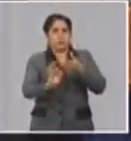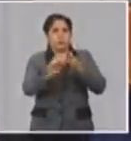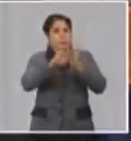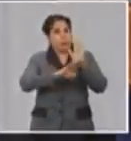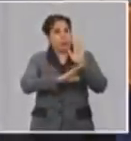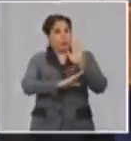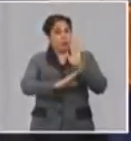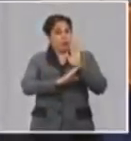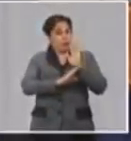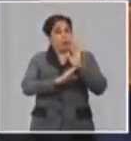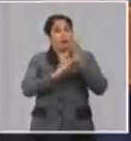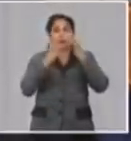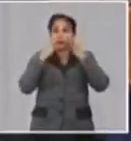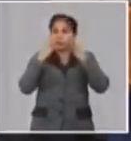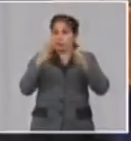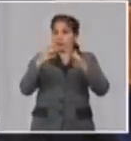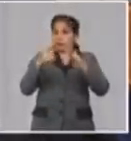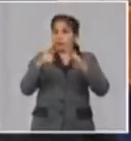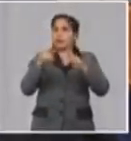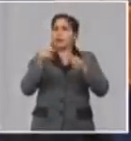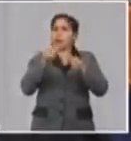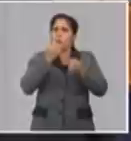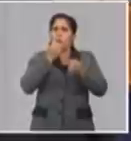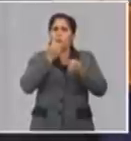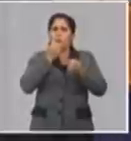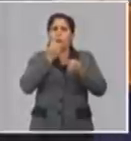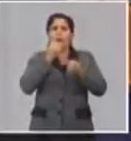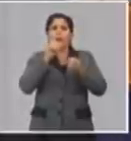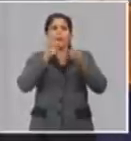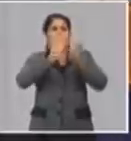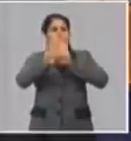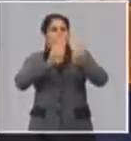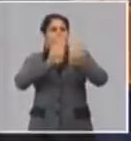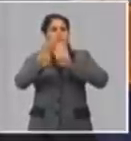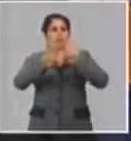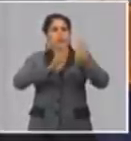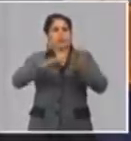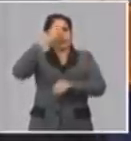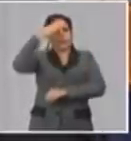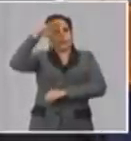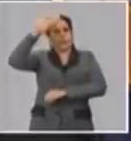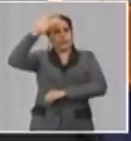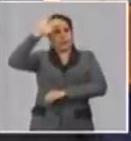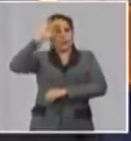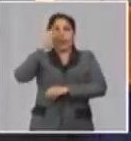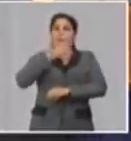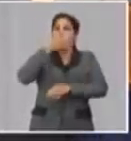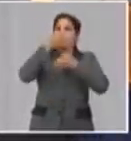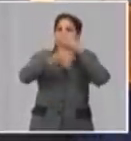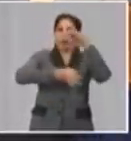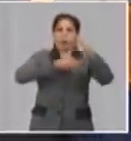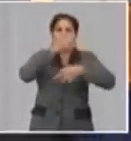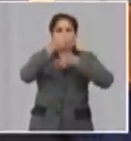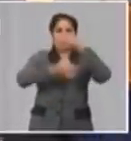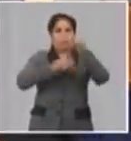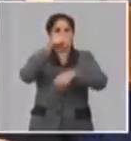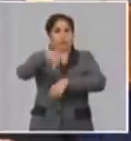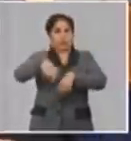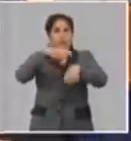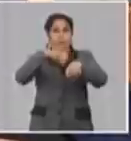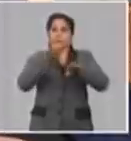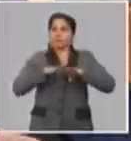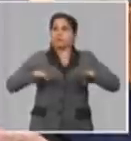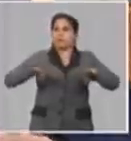tiene implicaciones y tiene también retos para las cadenas de tiendas del país. Me gustaría comenzar en este momento de la